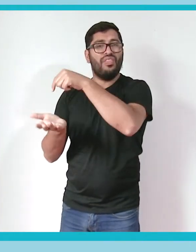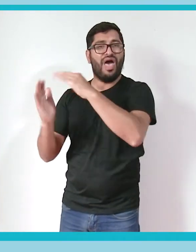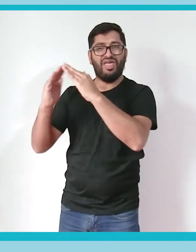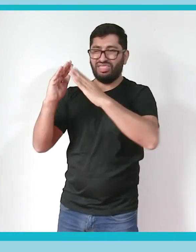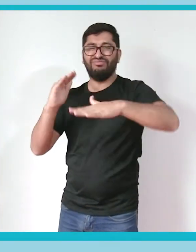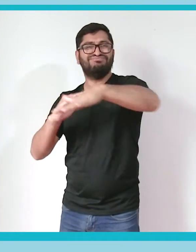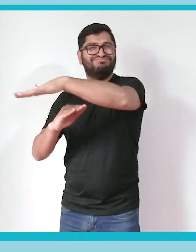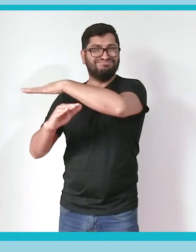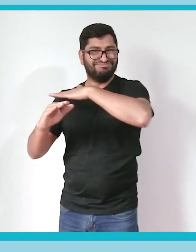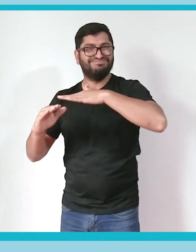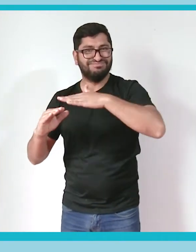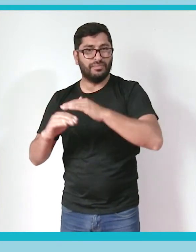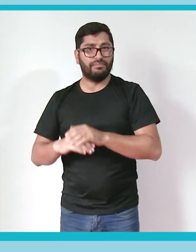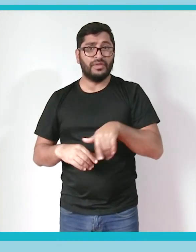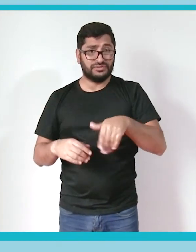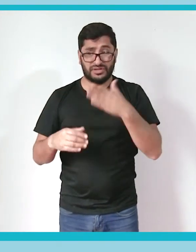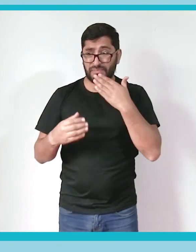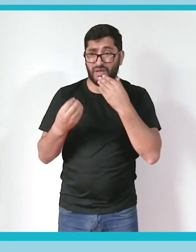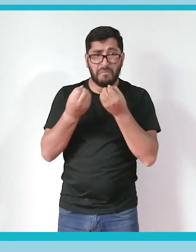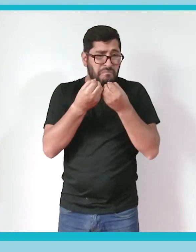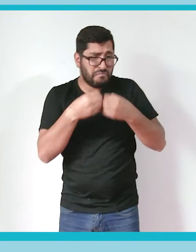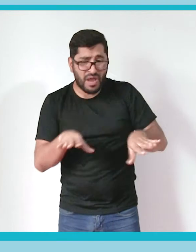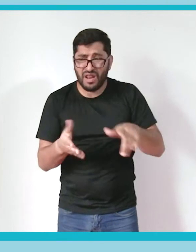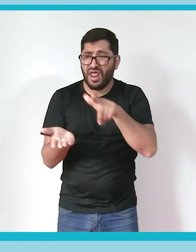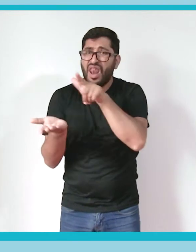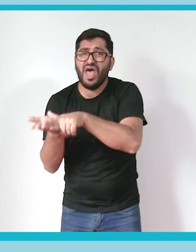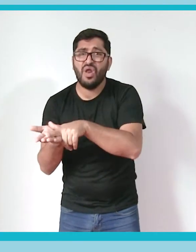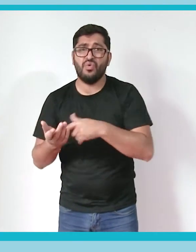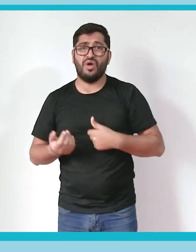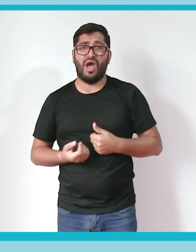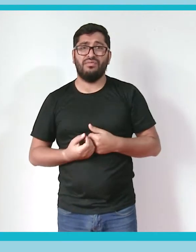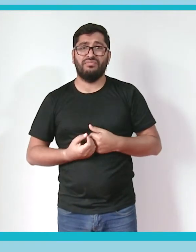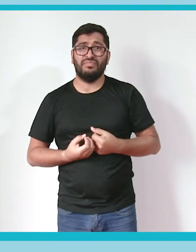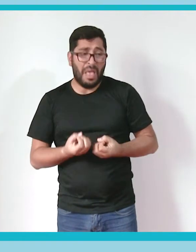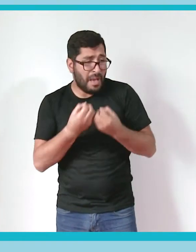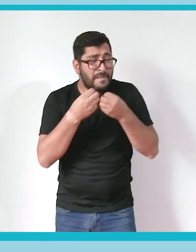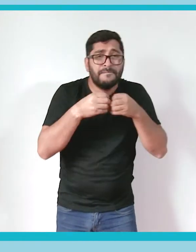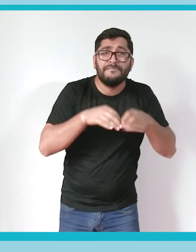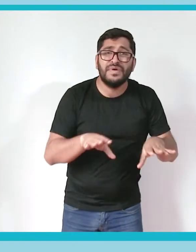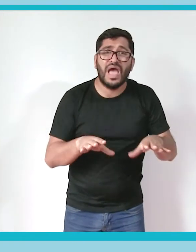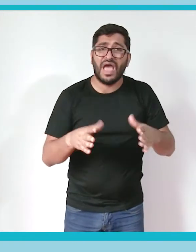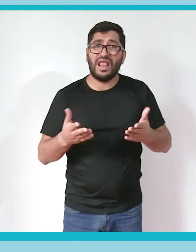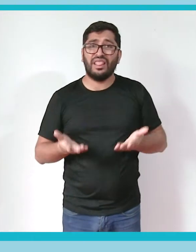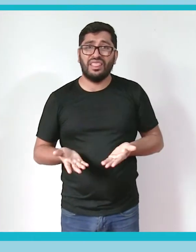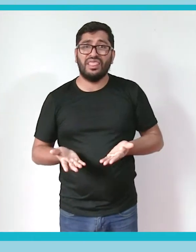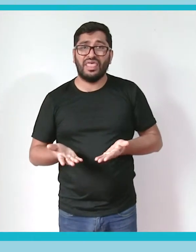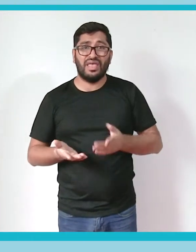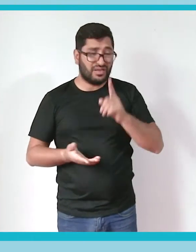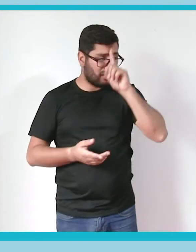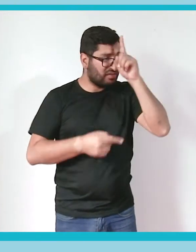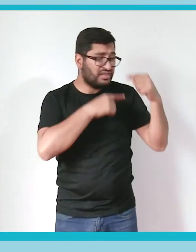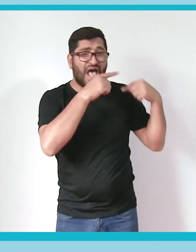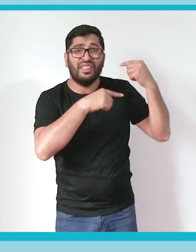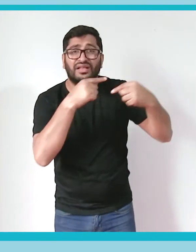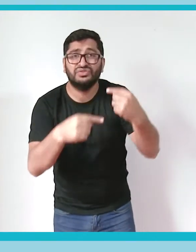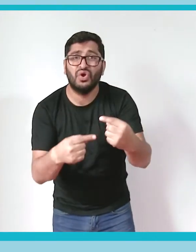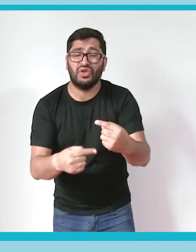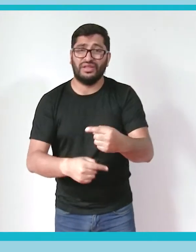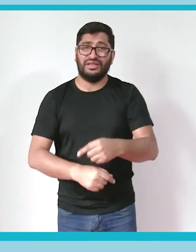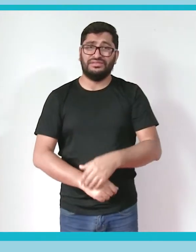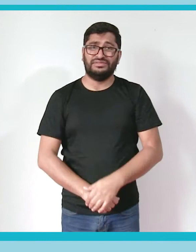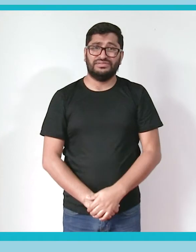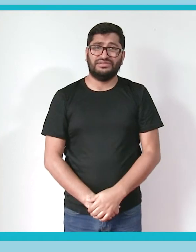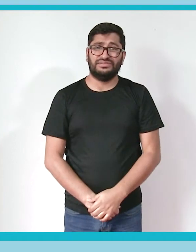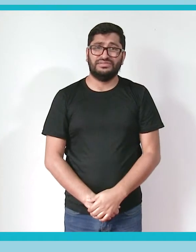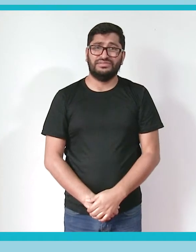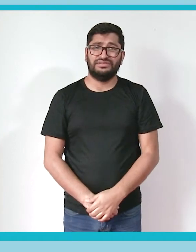ciudad. Entonces han perdido su lengua, han perdido